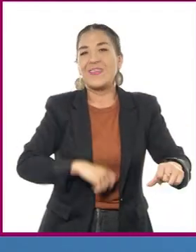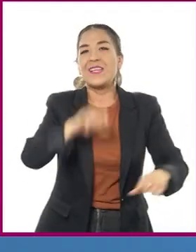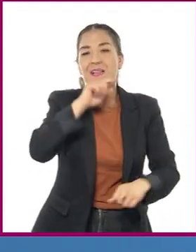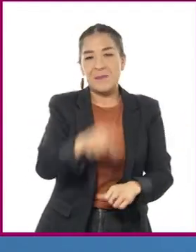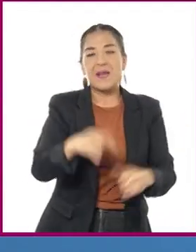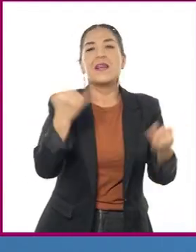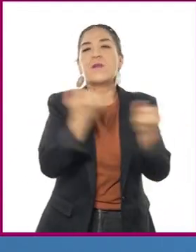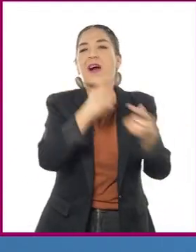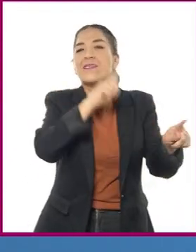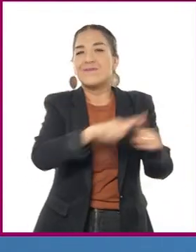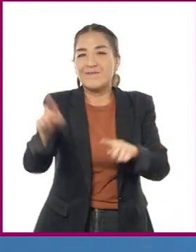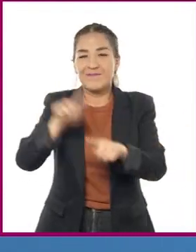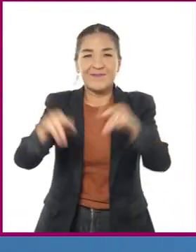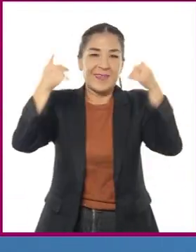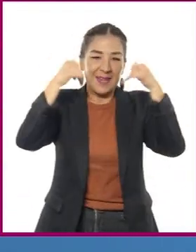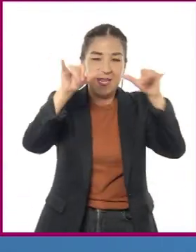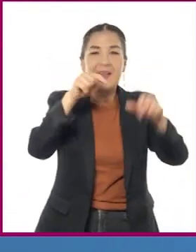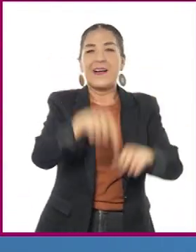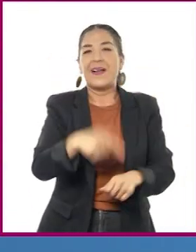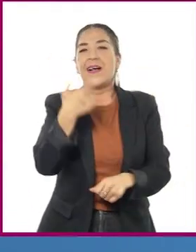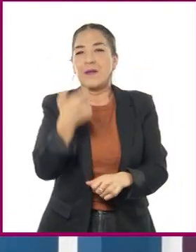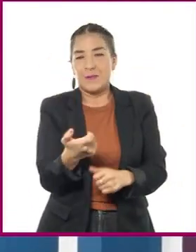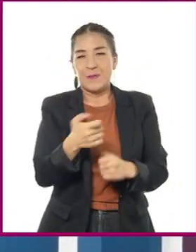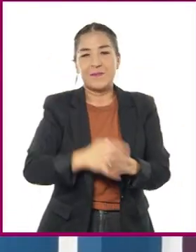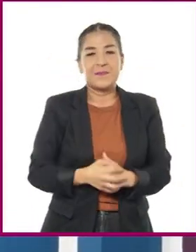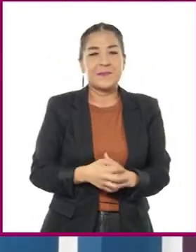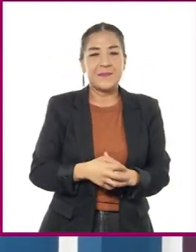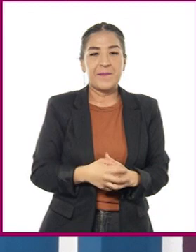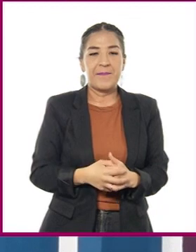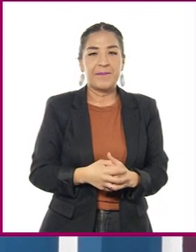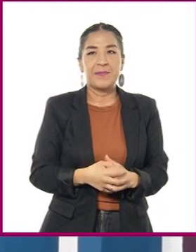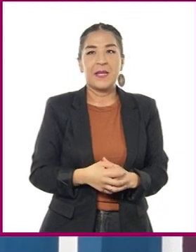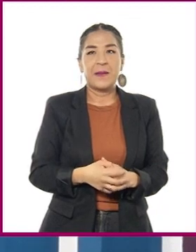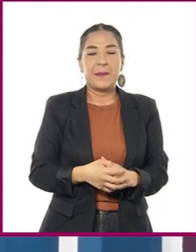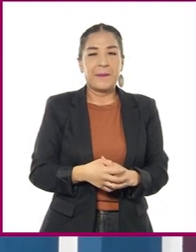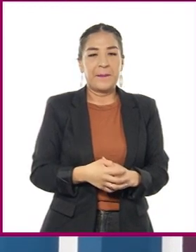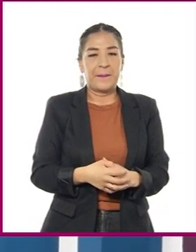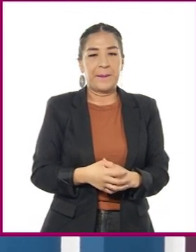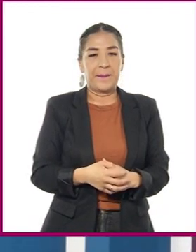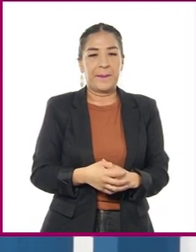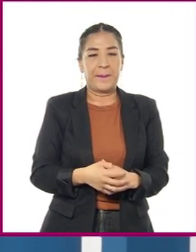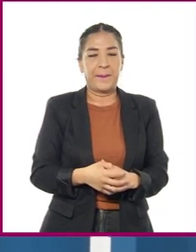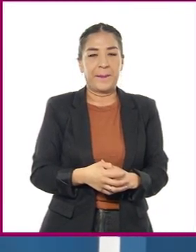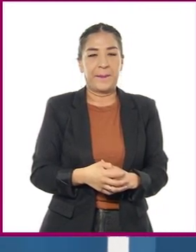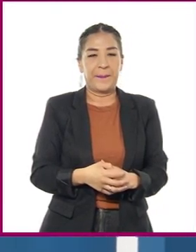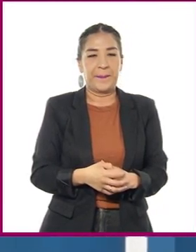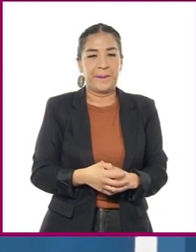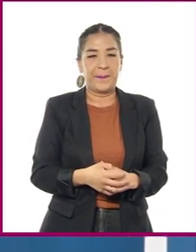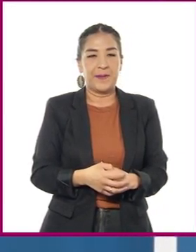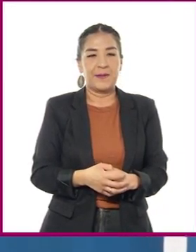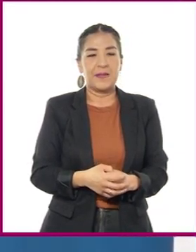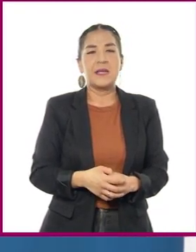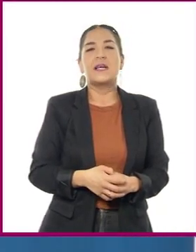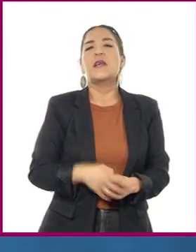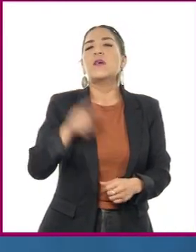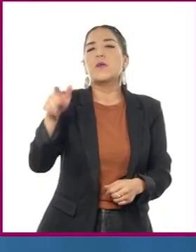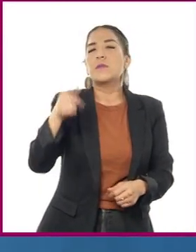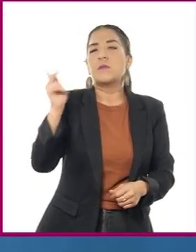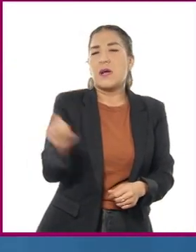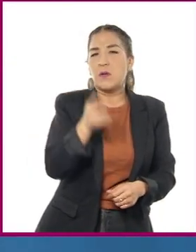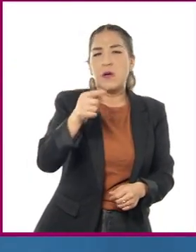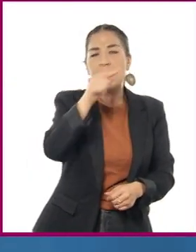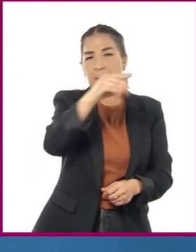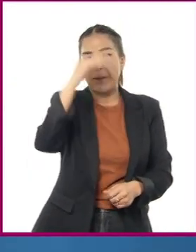sino en todas las actividades económicas. Maestra, tengo una duda. Considerando que en